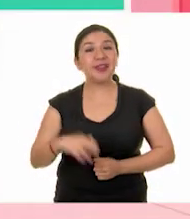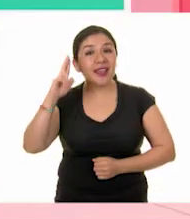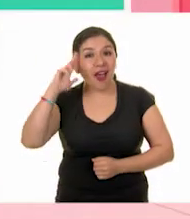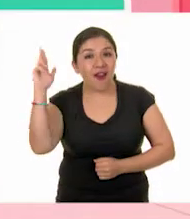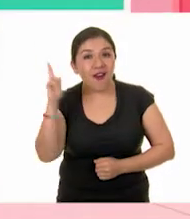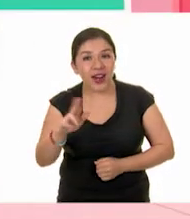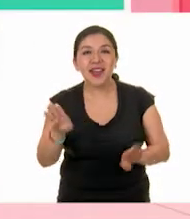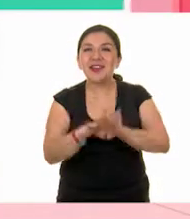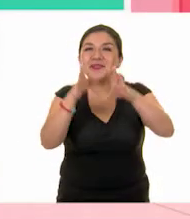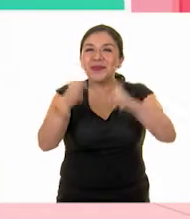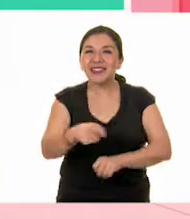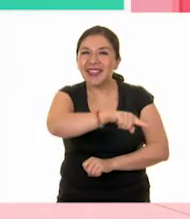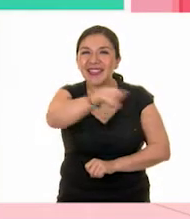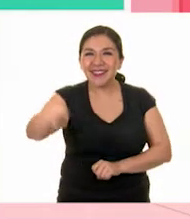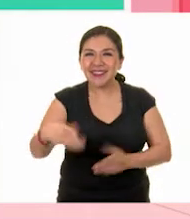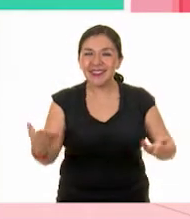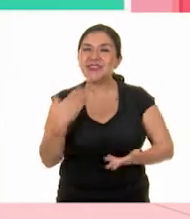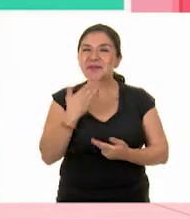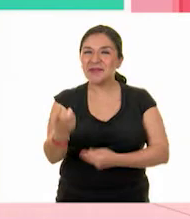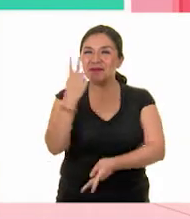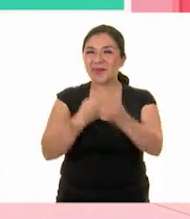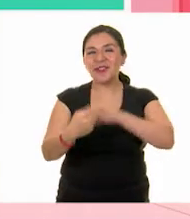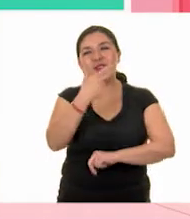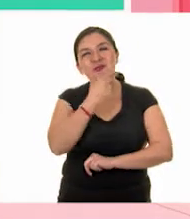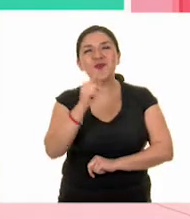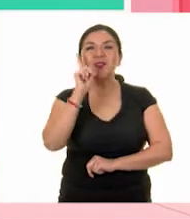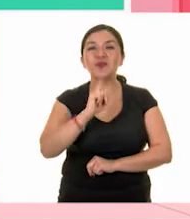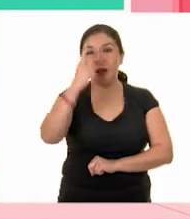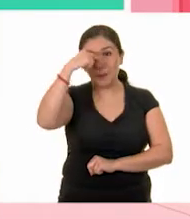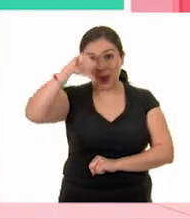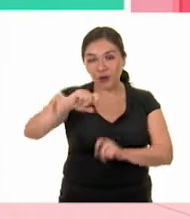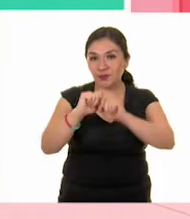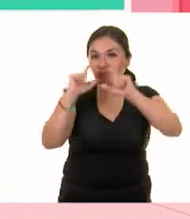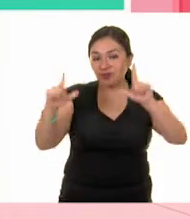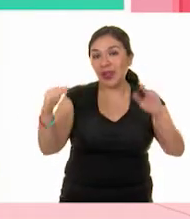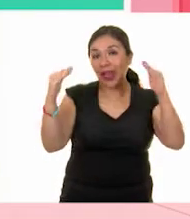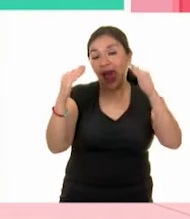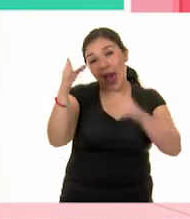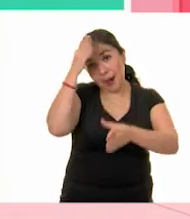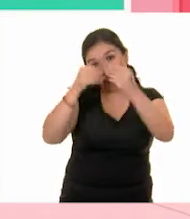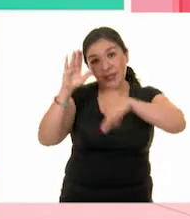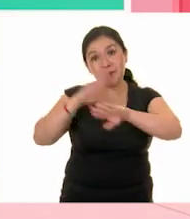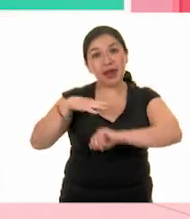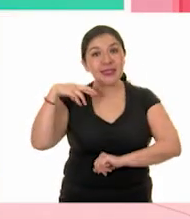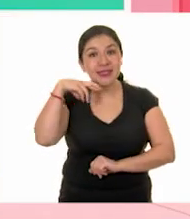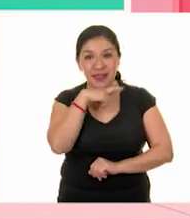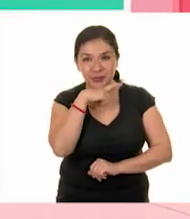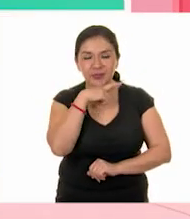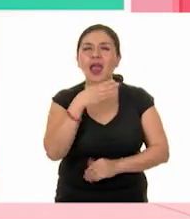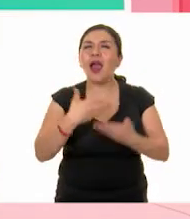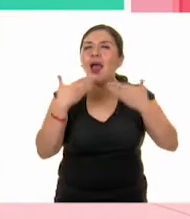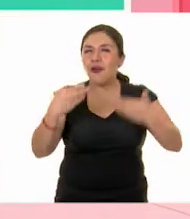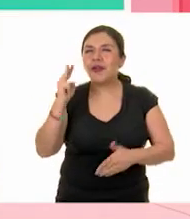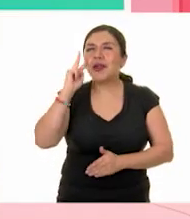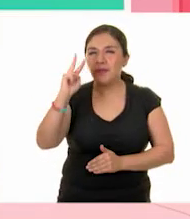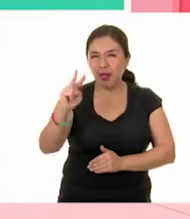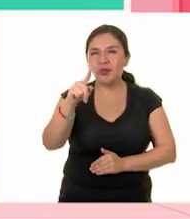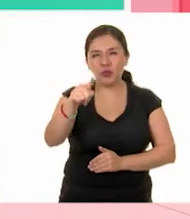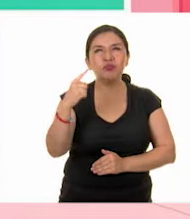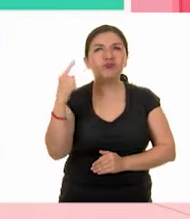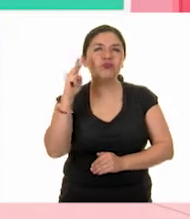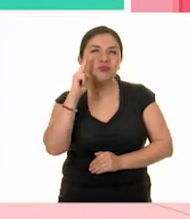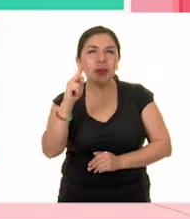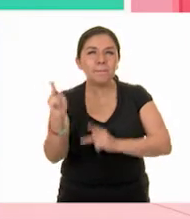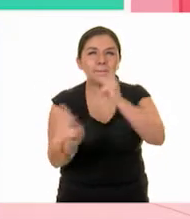Hola, ¿cómo están? Bienvenidas y bienvenidos a una cápsula más de Aprende Rápido. A continuación, escucharán